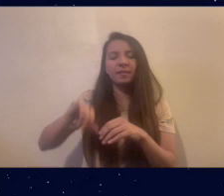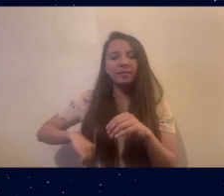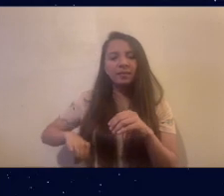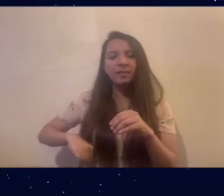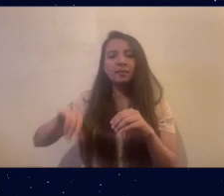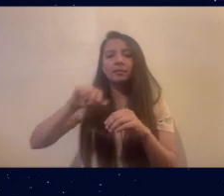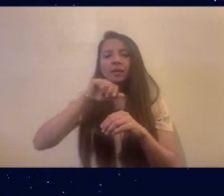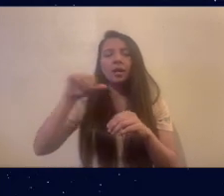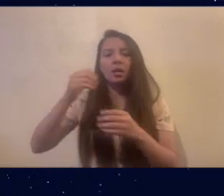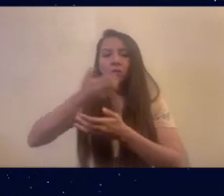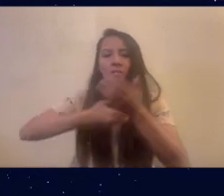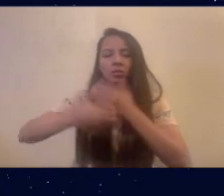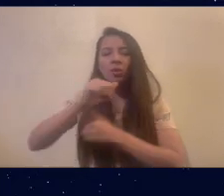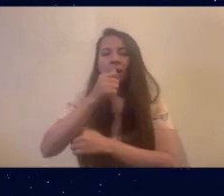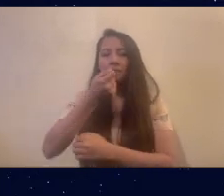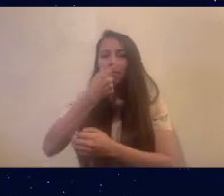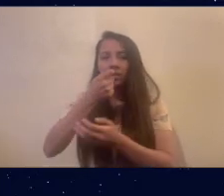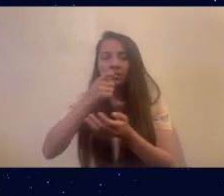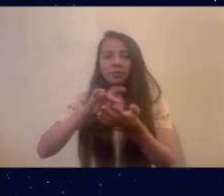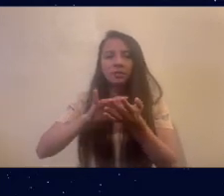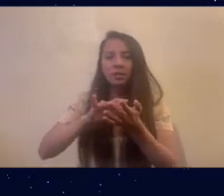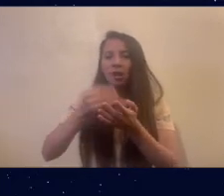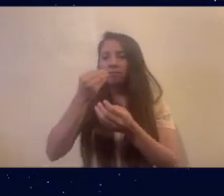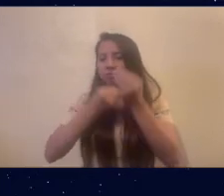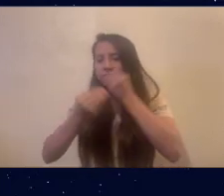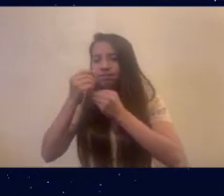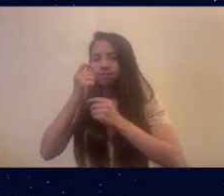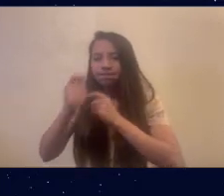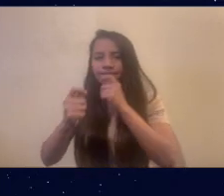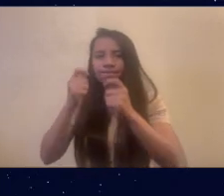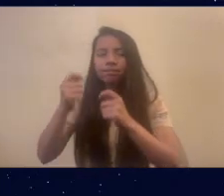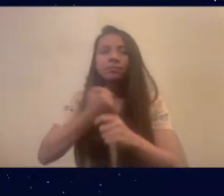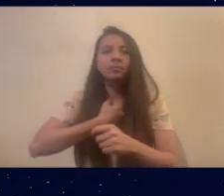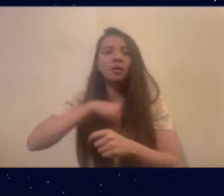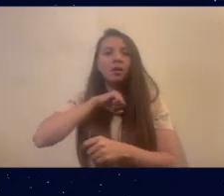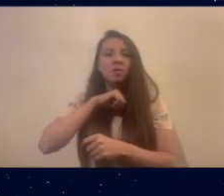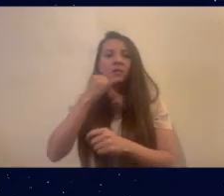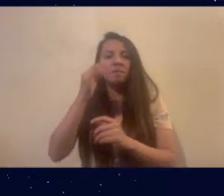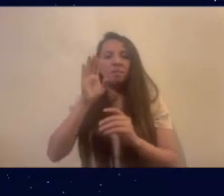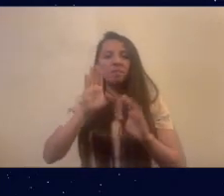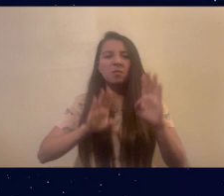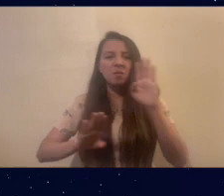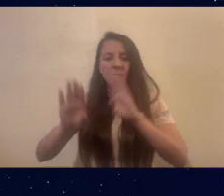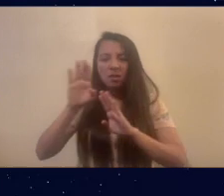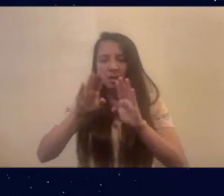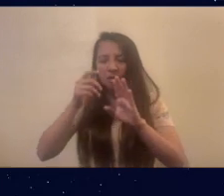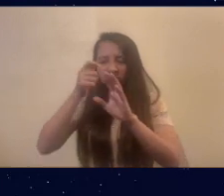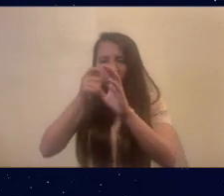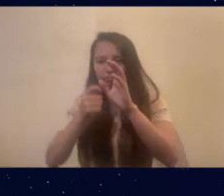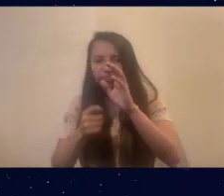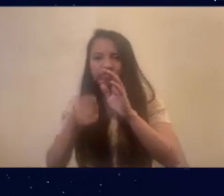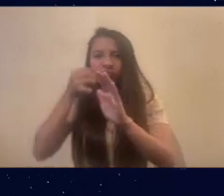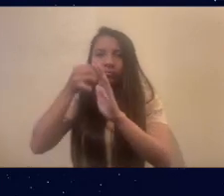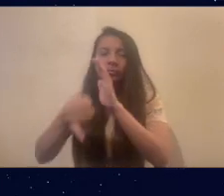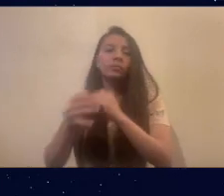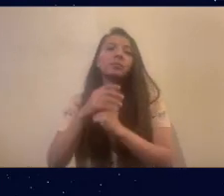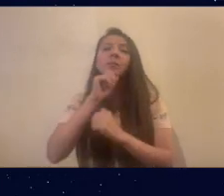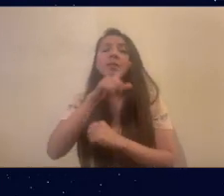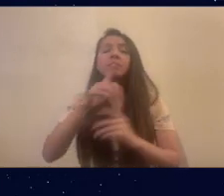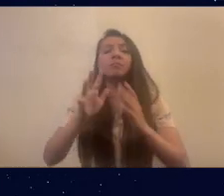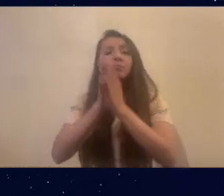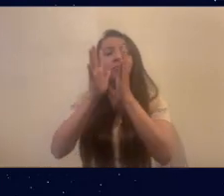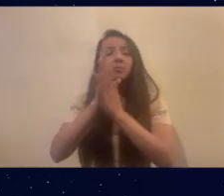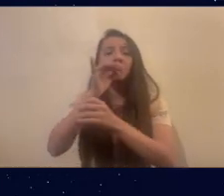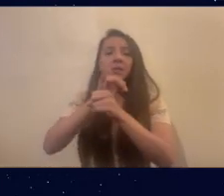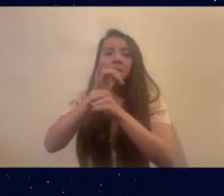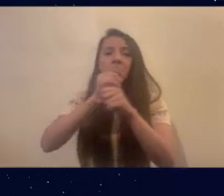comercial, medicinal y alimenticio, así como en su actividad biológica. También ha impartido cursos, participado en proyectos